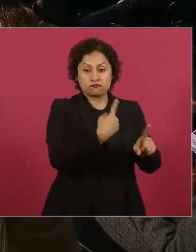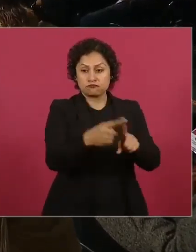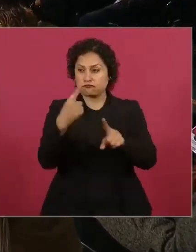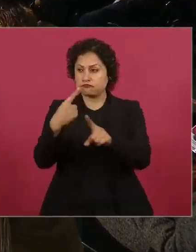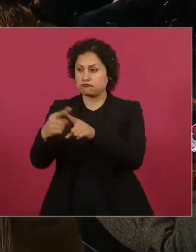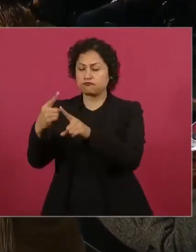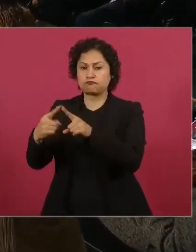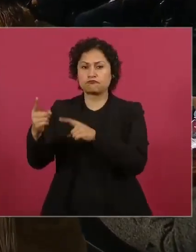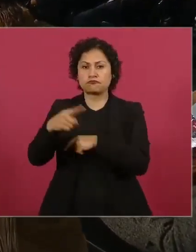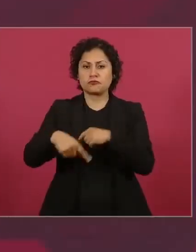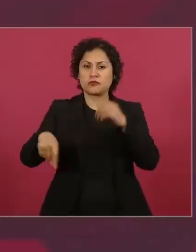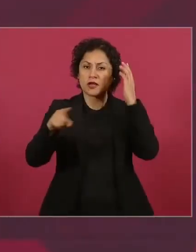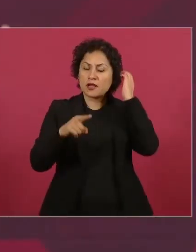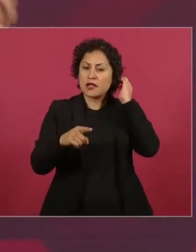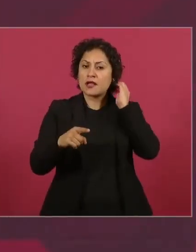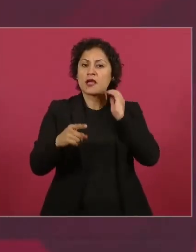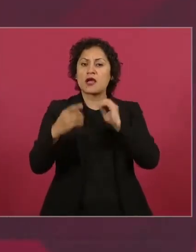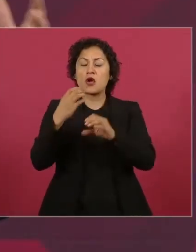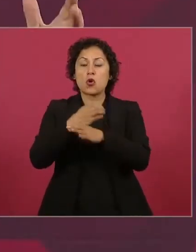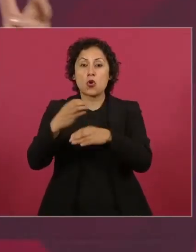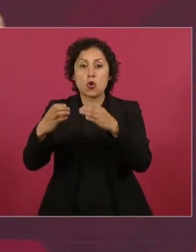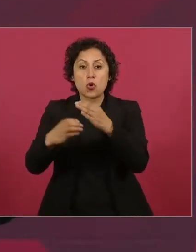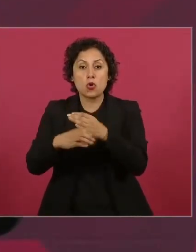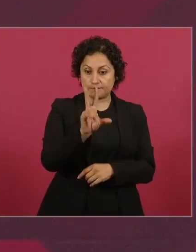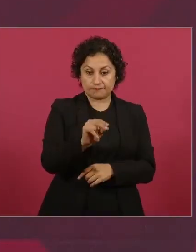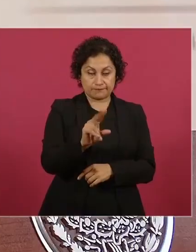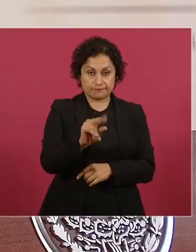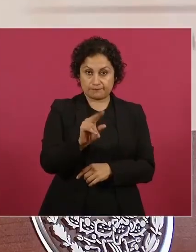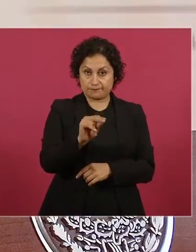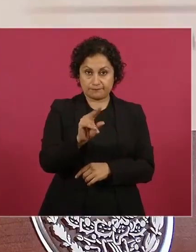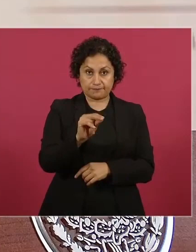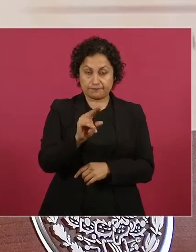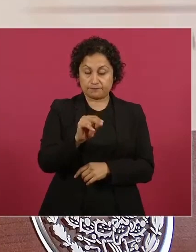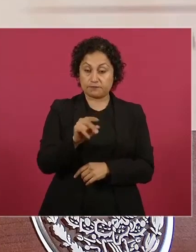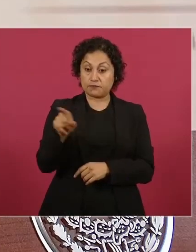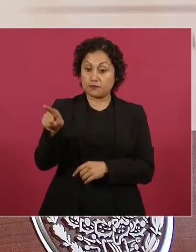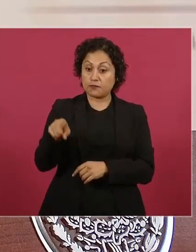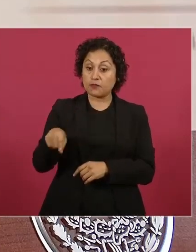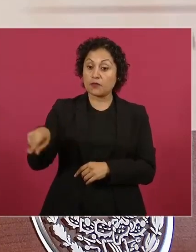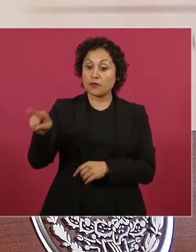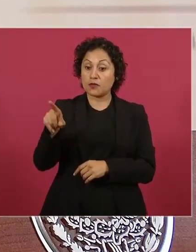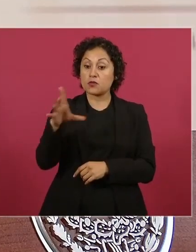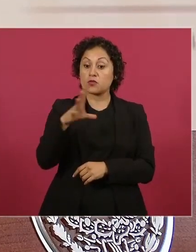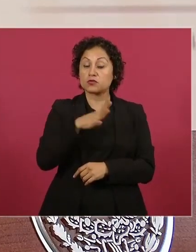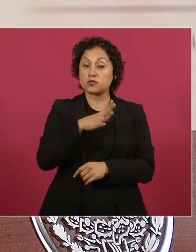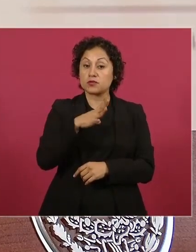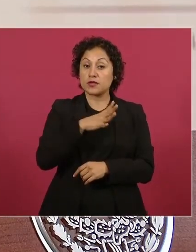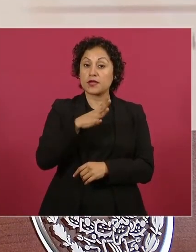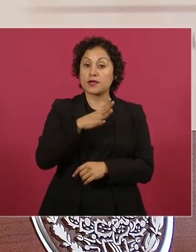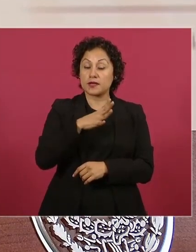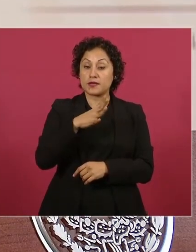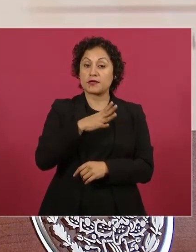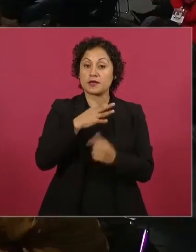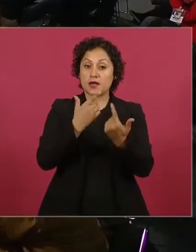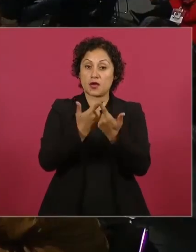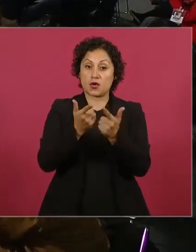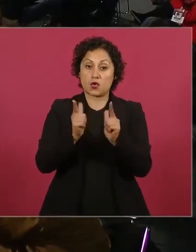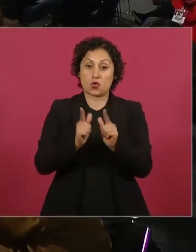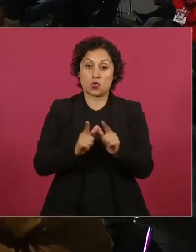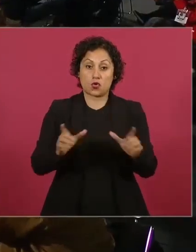antidemocráticos que utiliza la mafia del poder